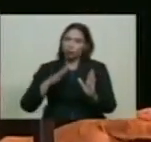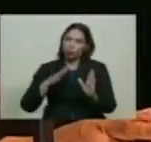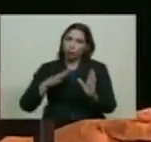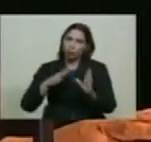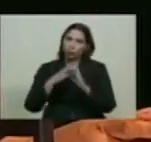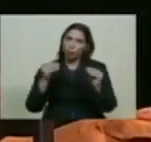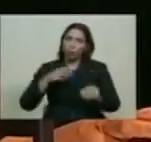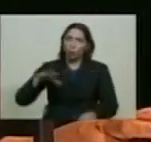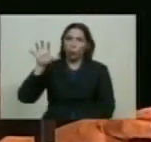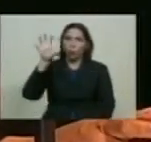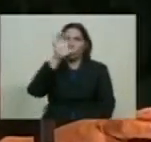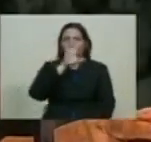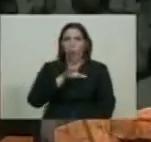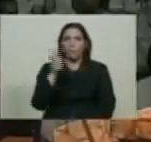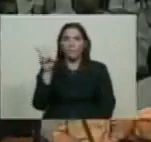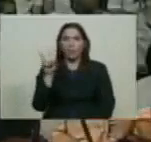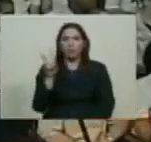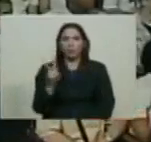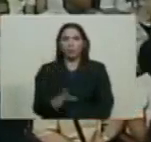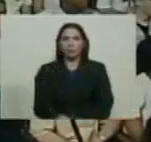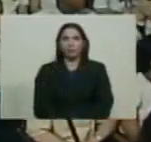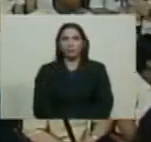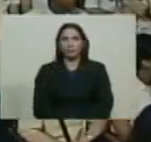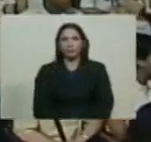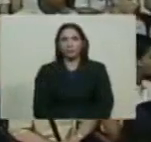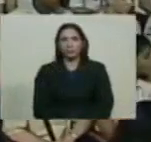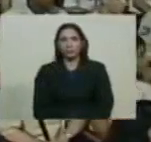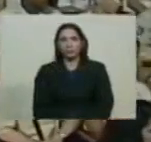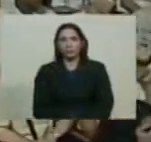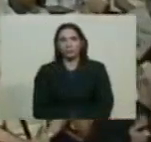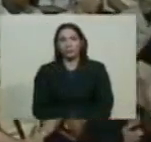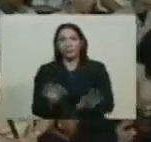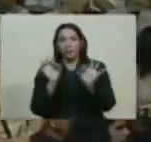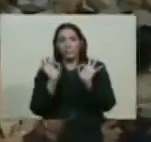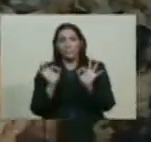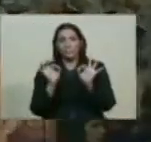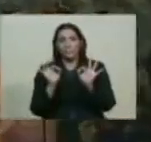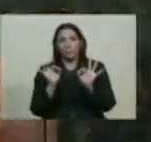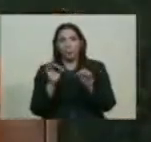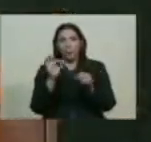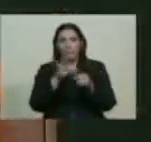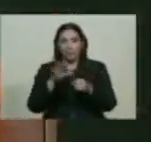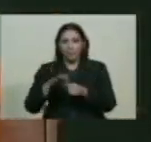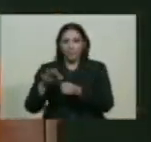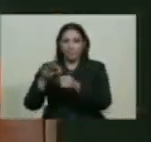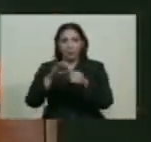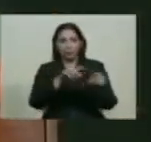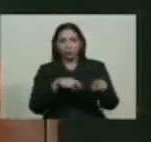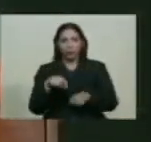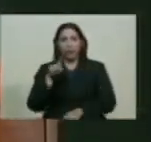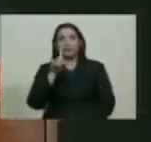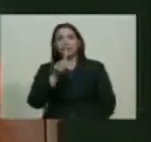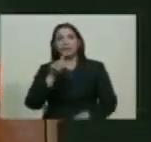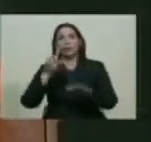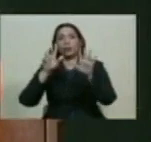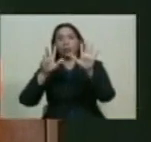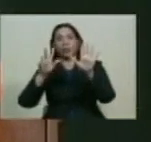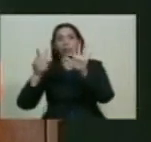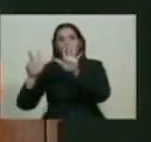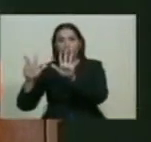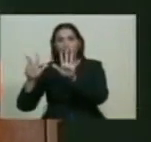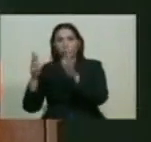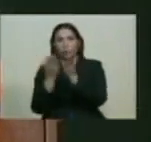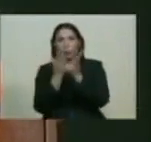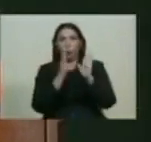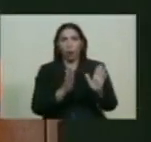aquí representados. En las menciones o en las especialidades de agropecuaria, son 138 escuelas